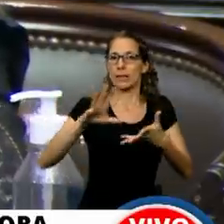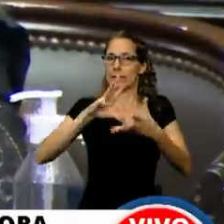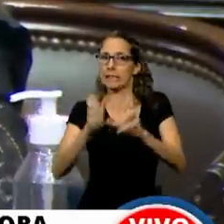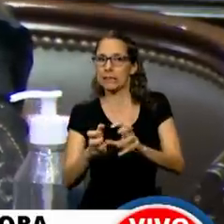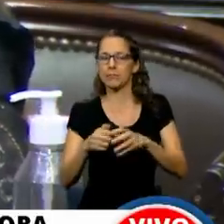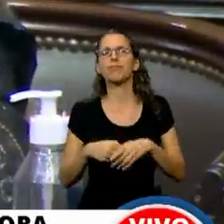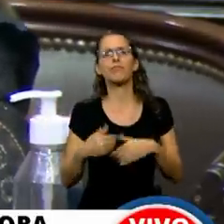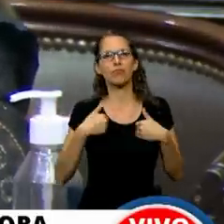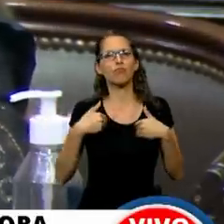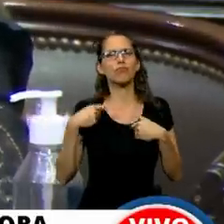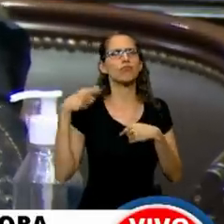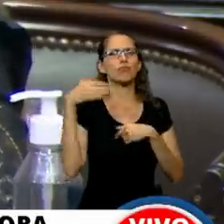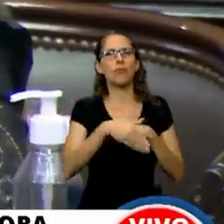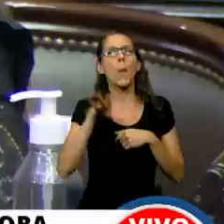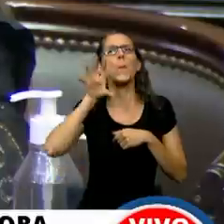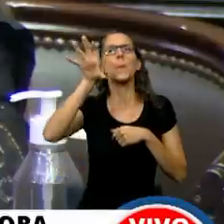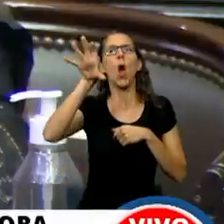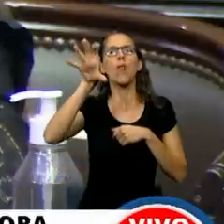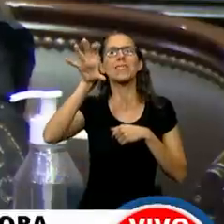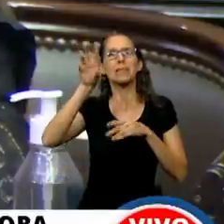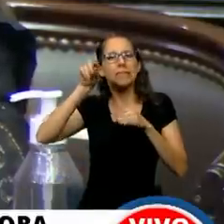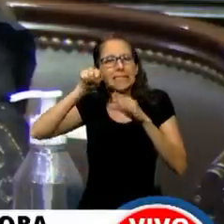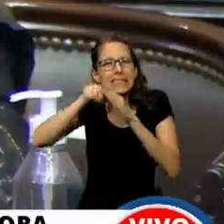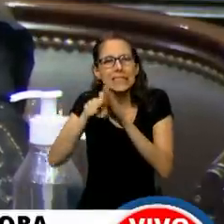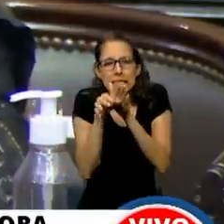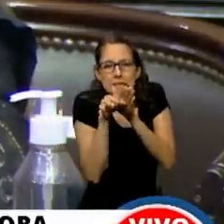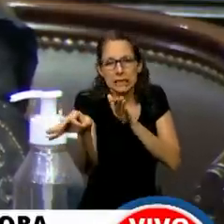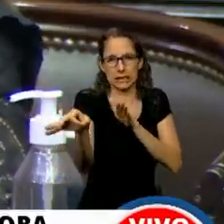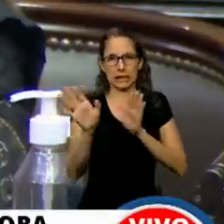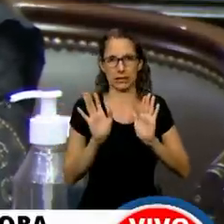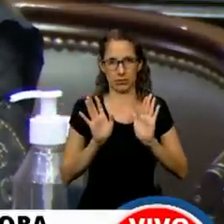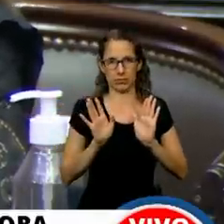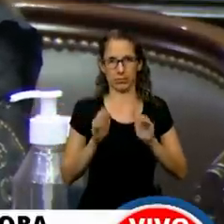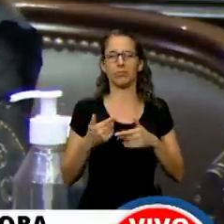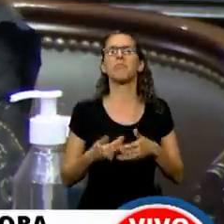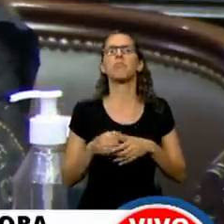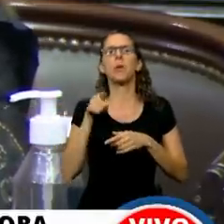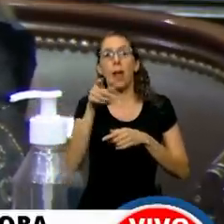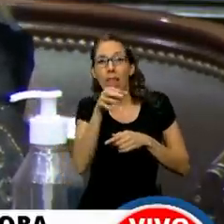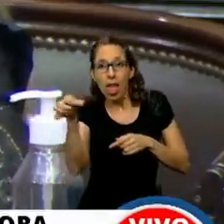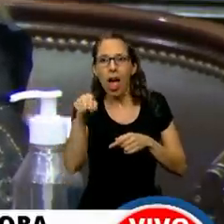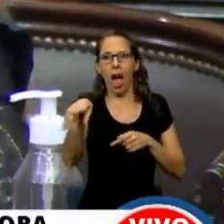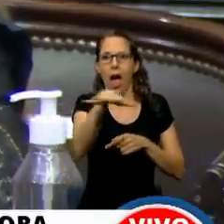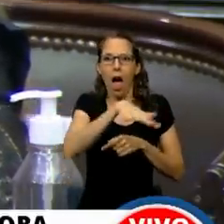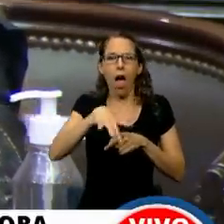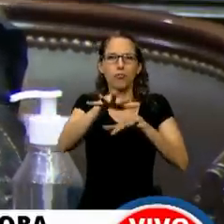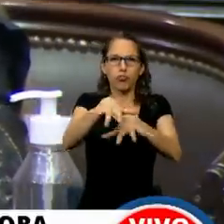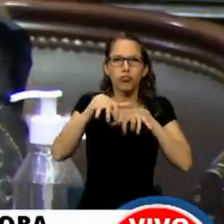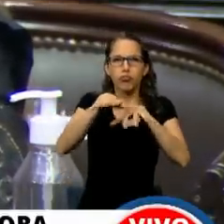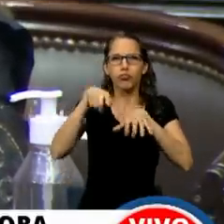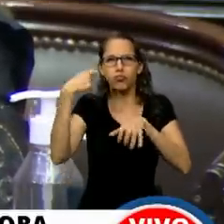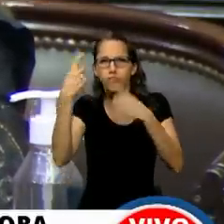vengo del interior del interior siempre suelo decir así porque marcó esta diferencia en donde el sector agroindustrial tiene una incidencia